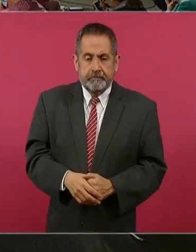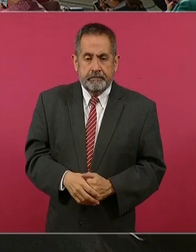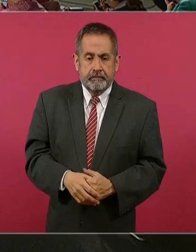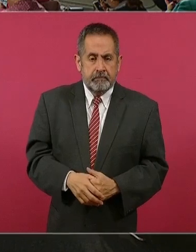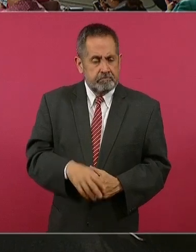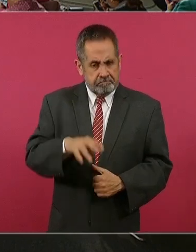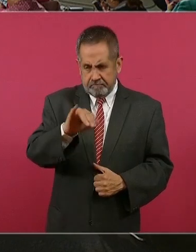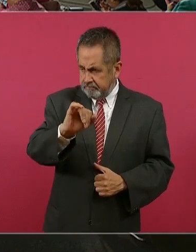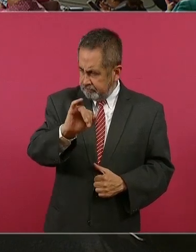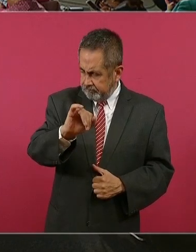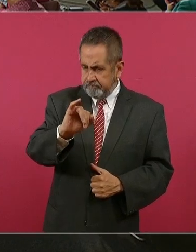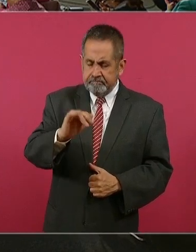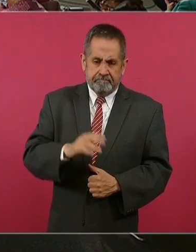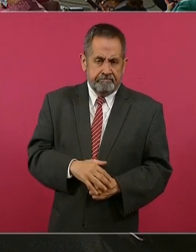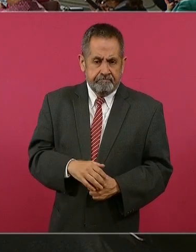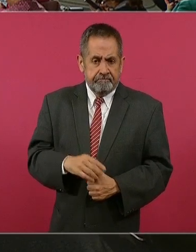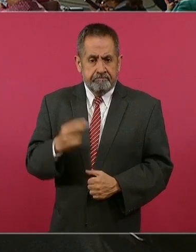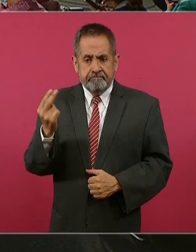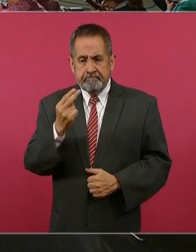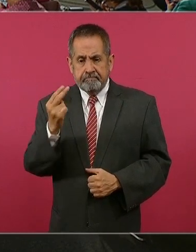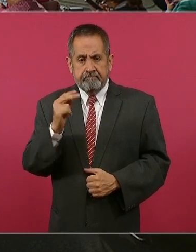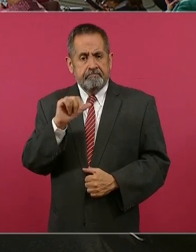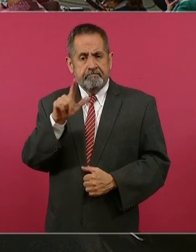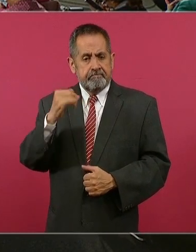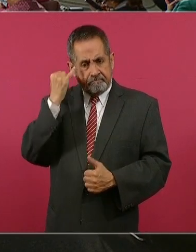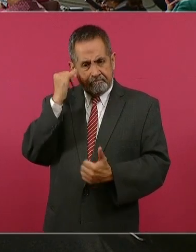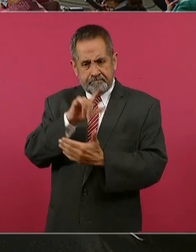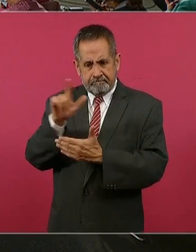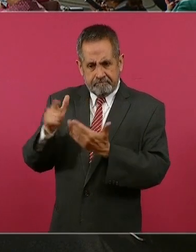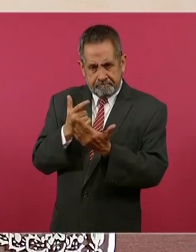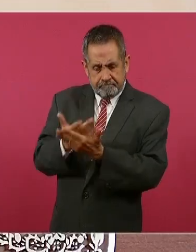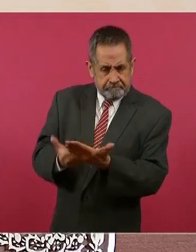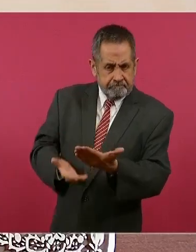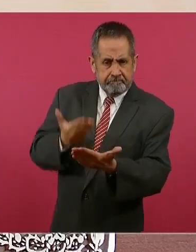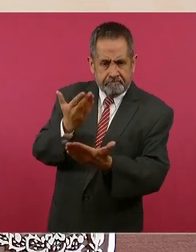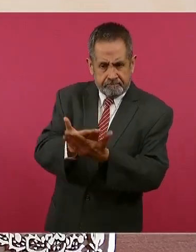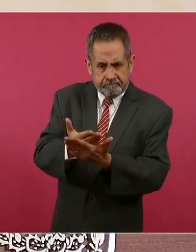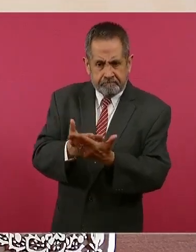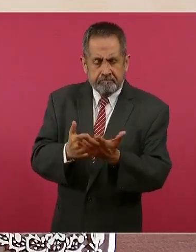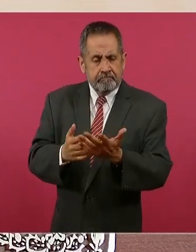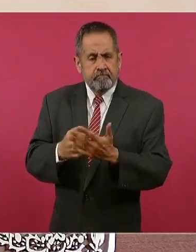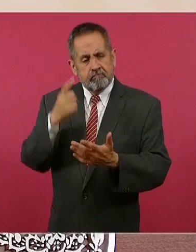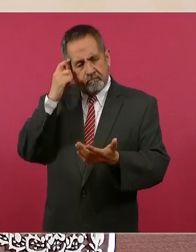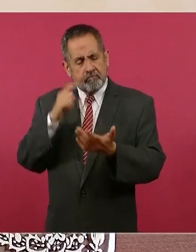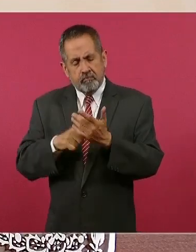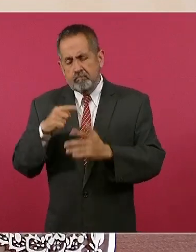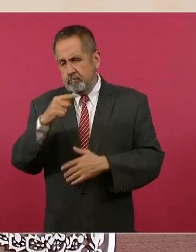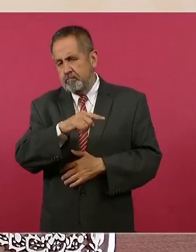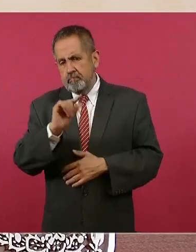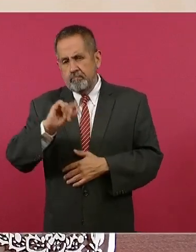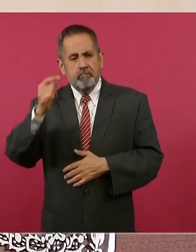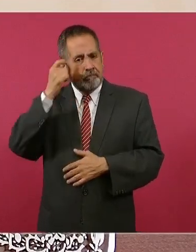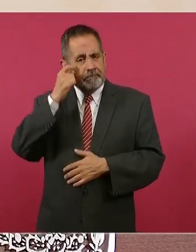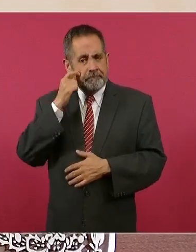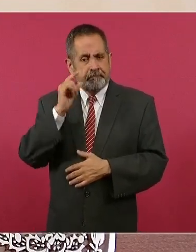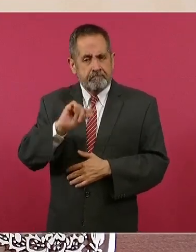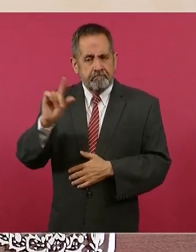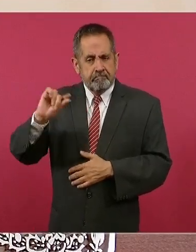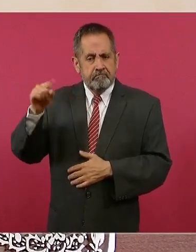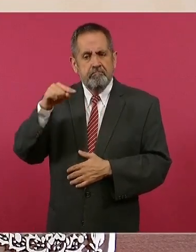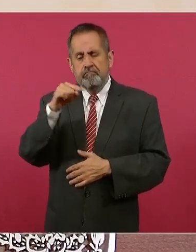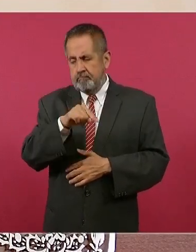si hace falta una iniciativa de ley, yo creo que las autoridades de Guerrero